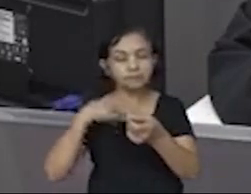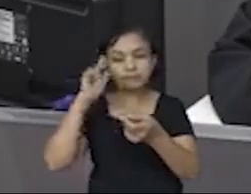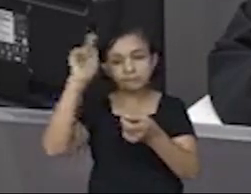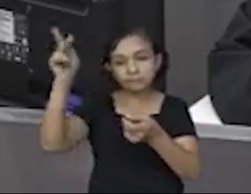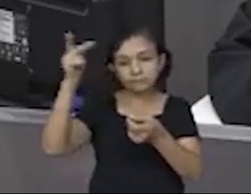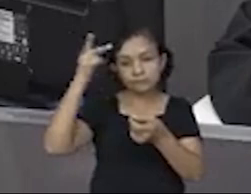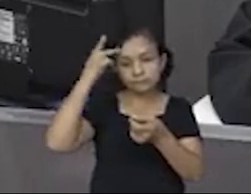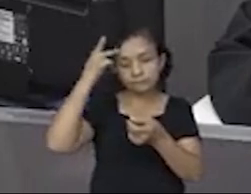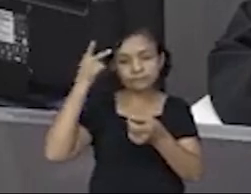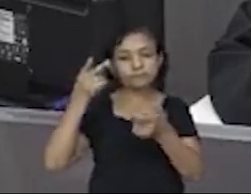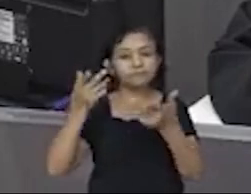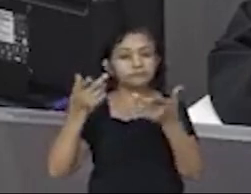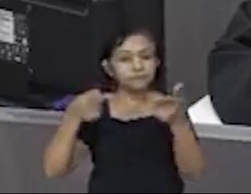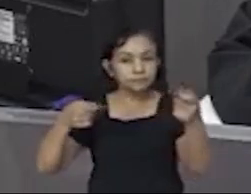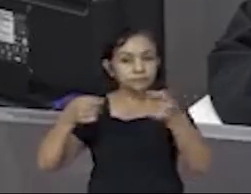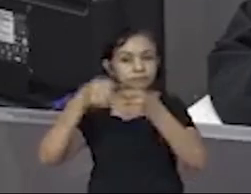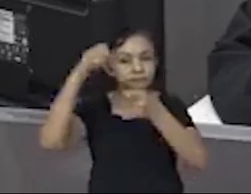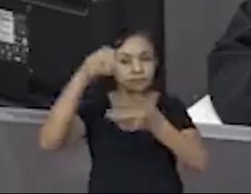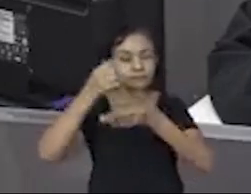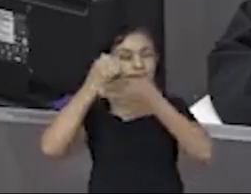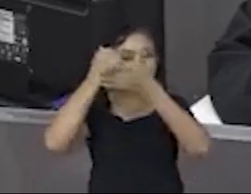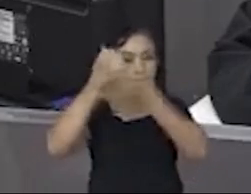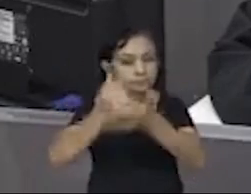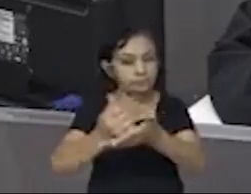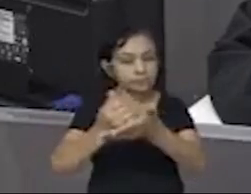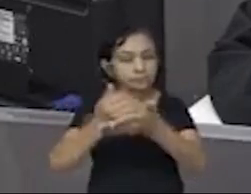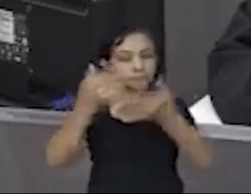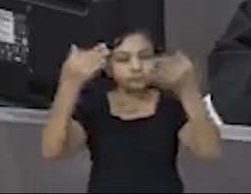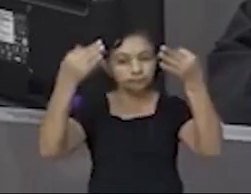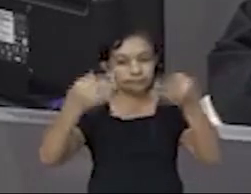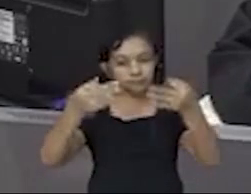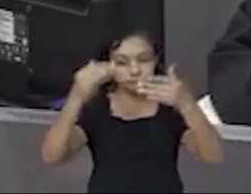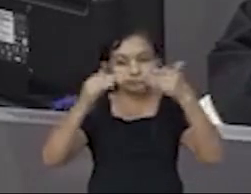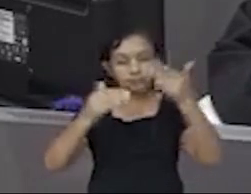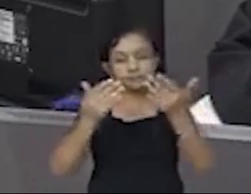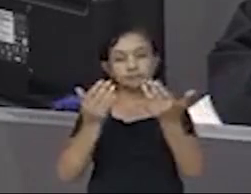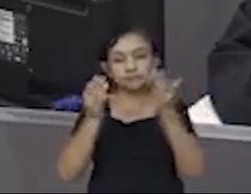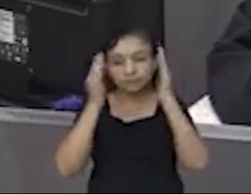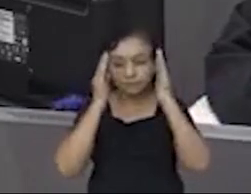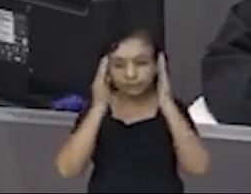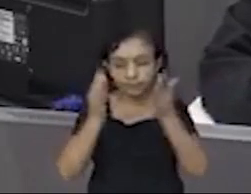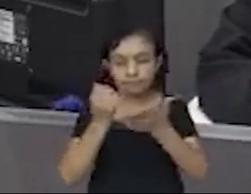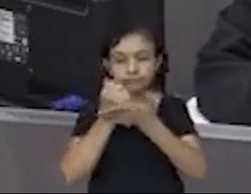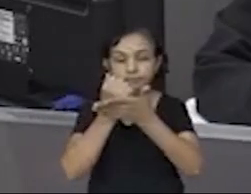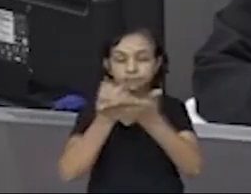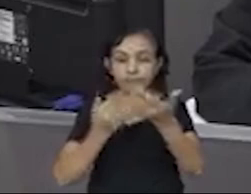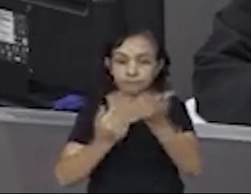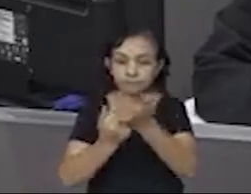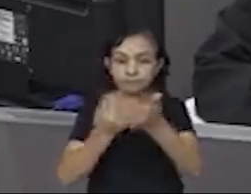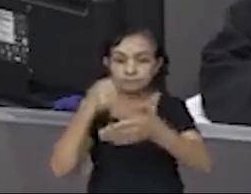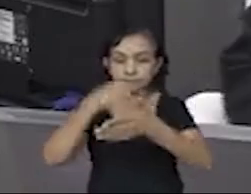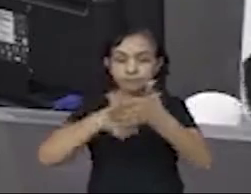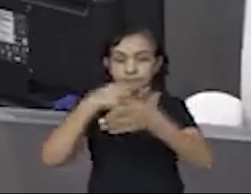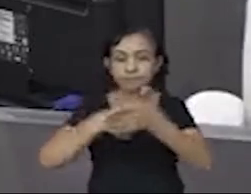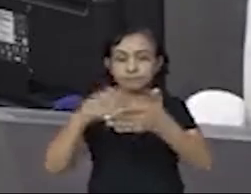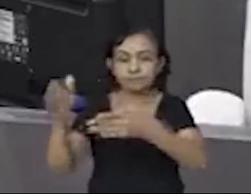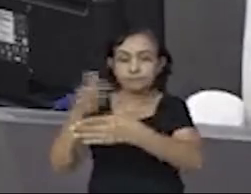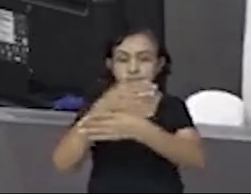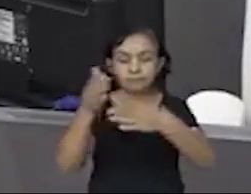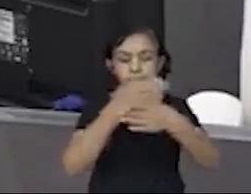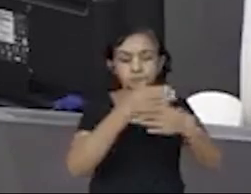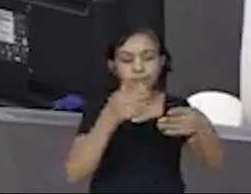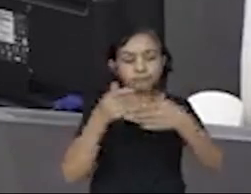políticas energéticas que contribuyen a la estabilidad eficiencia y sostenibilidad de los subsectores de la